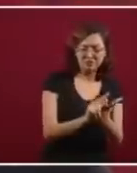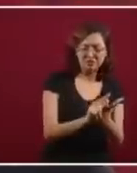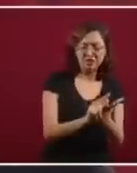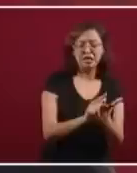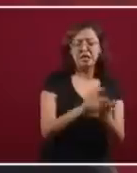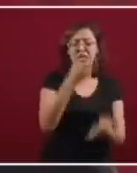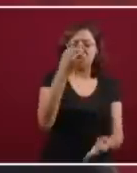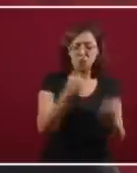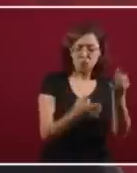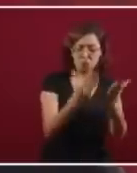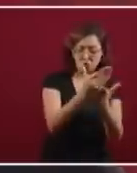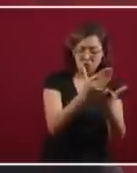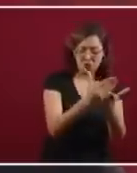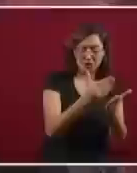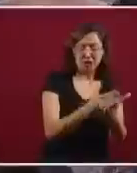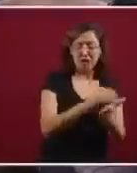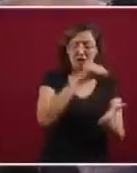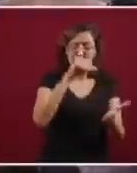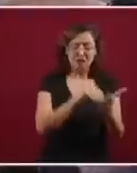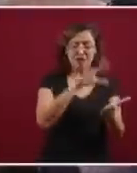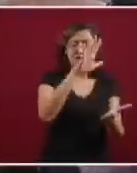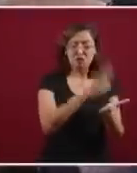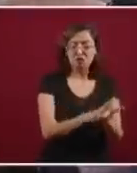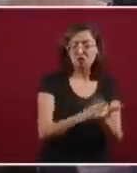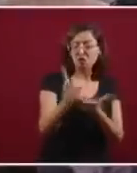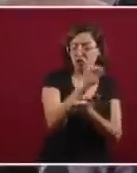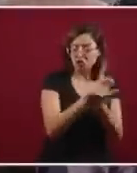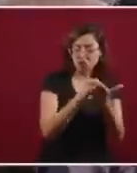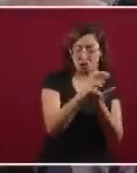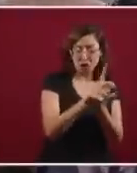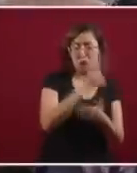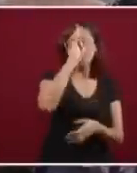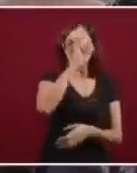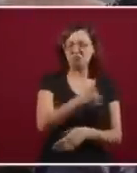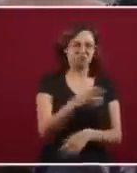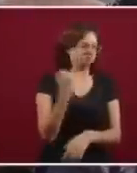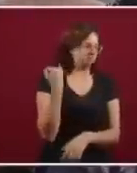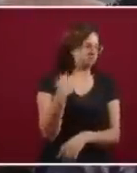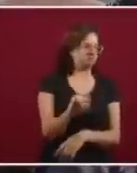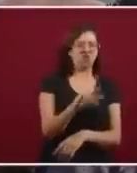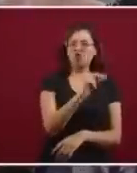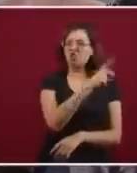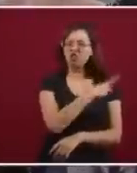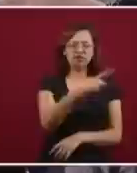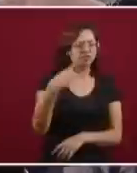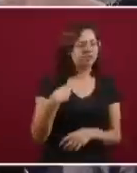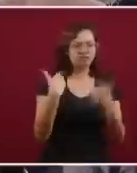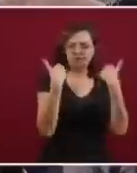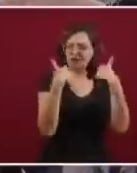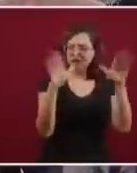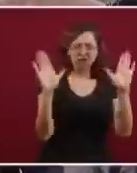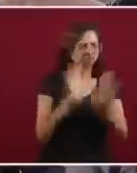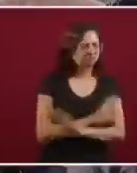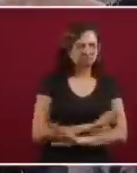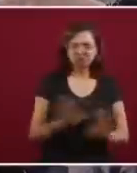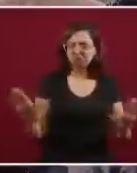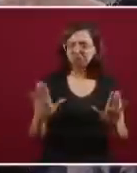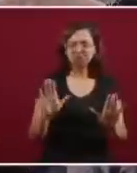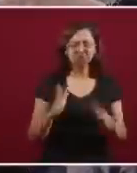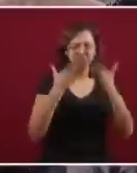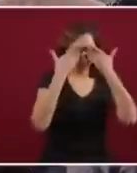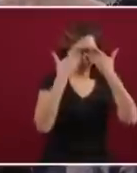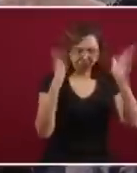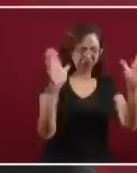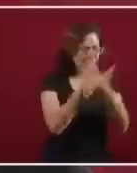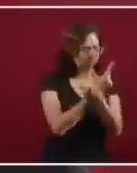que impidiera el consumo de cualquier sustancia y estas posturas extremadamente